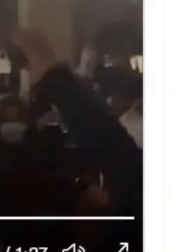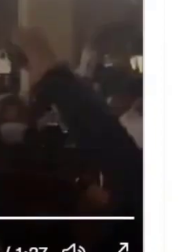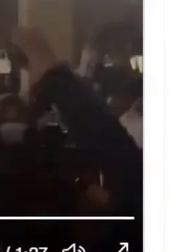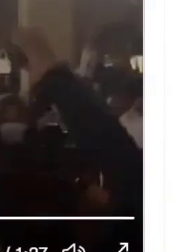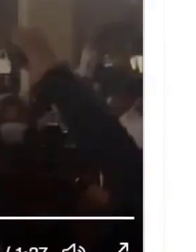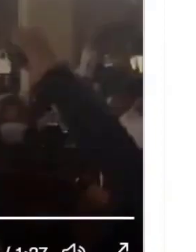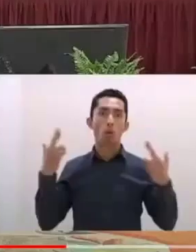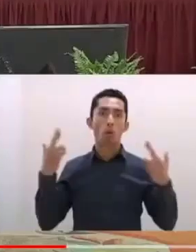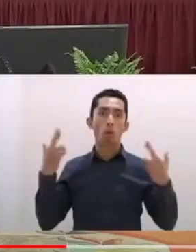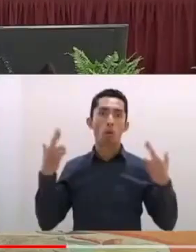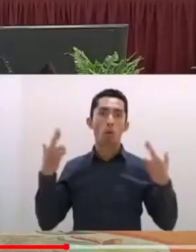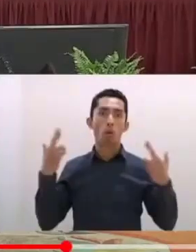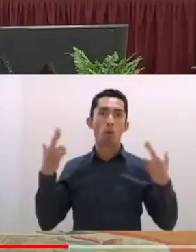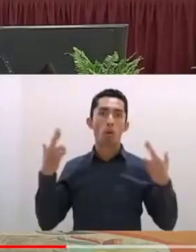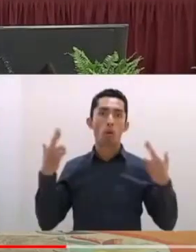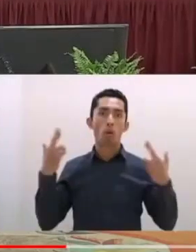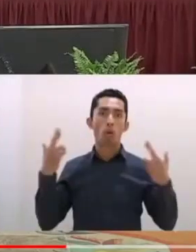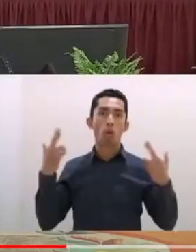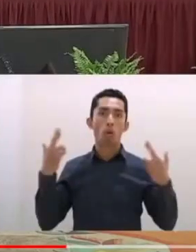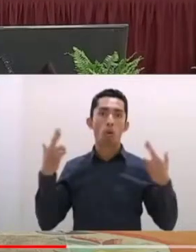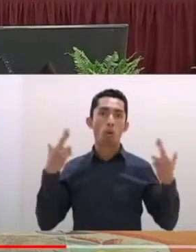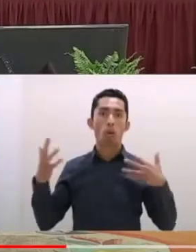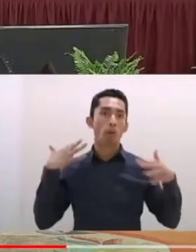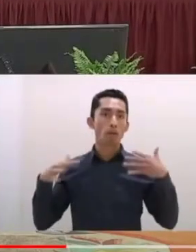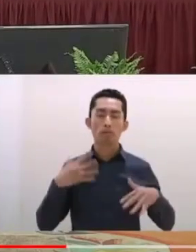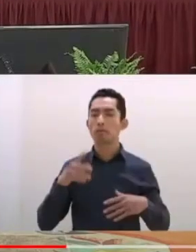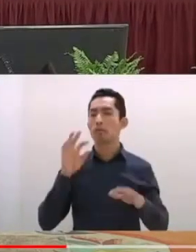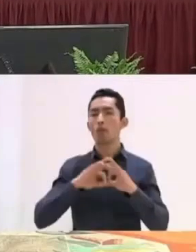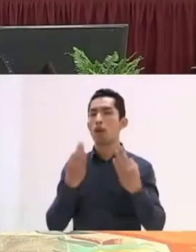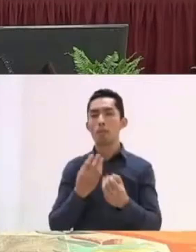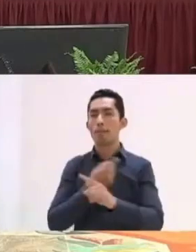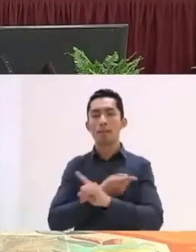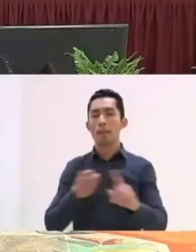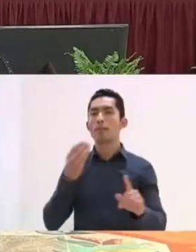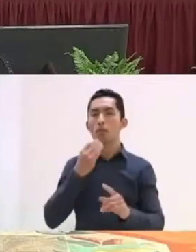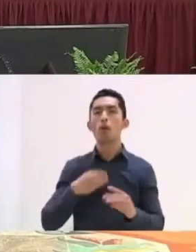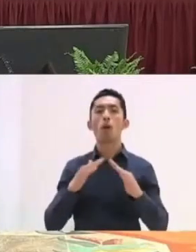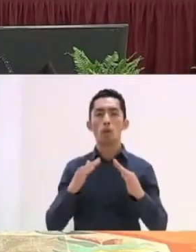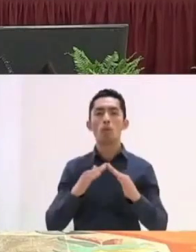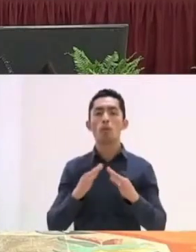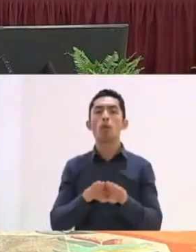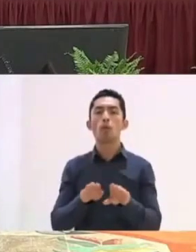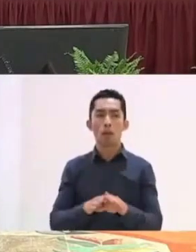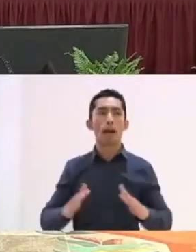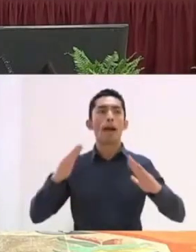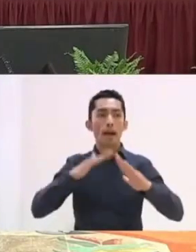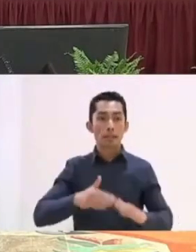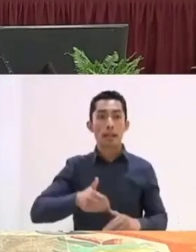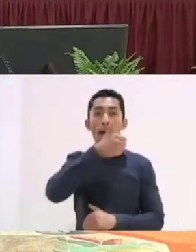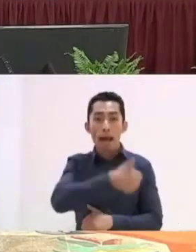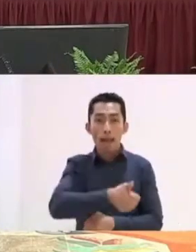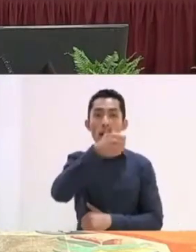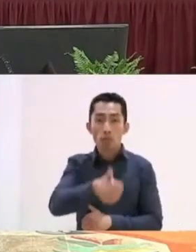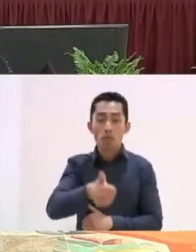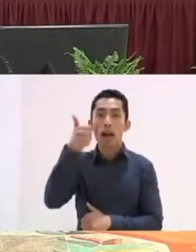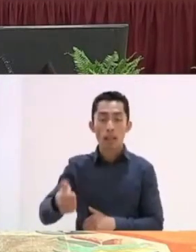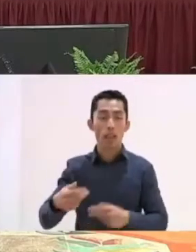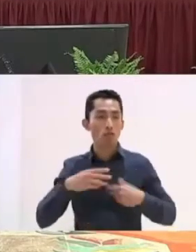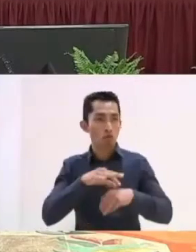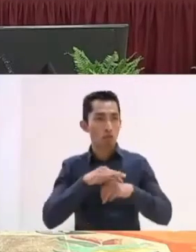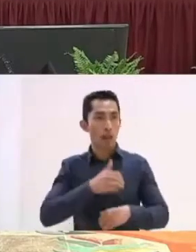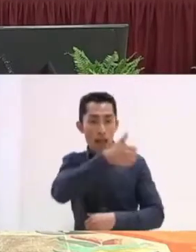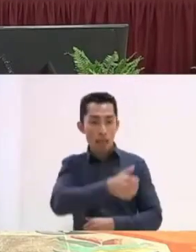final de este último video que les acabo de presentar. Casa por casa y de manera